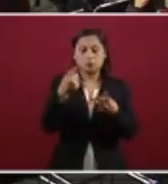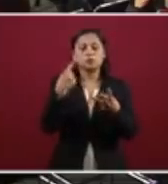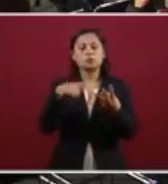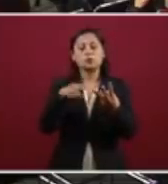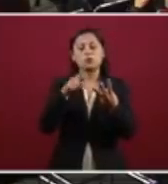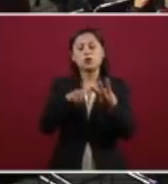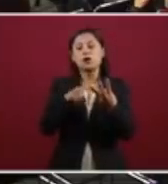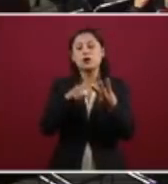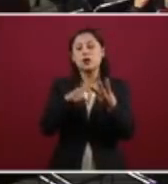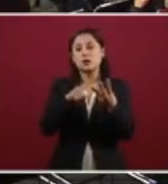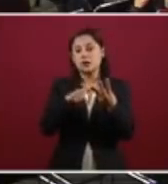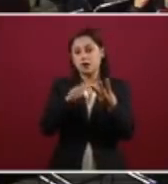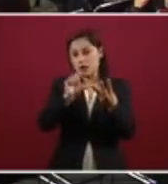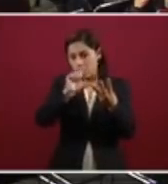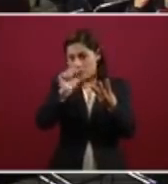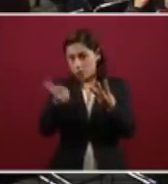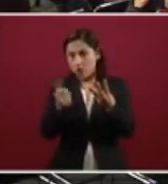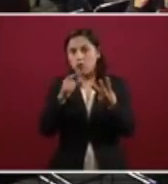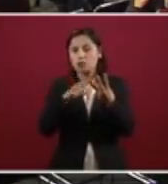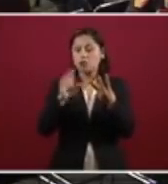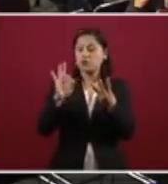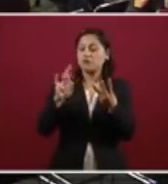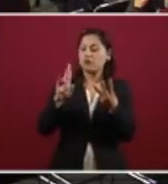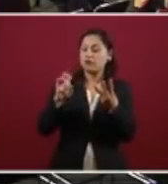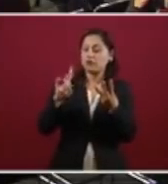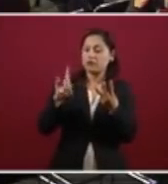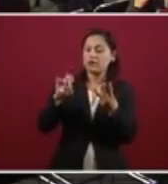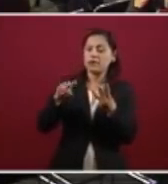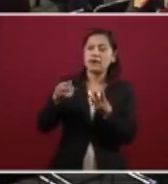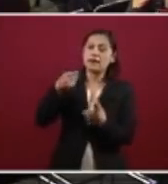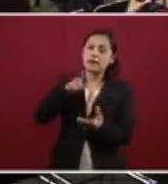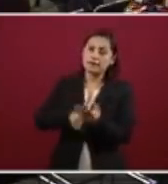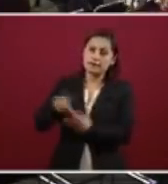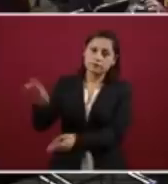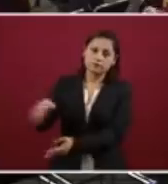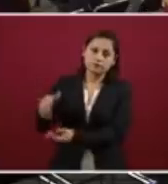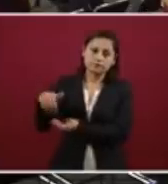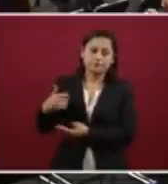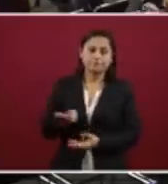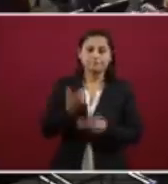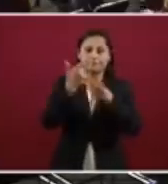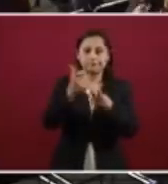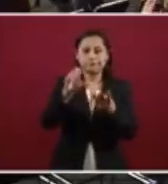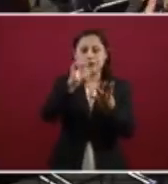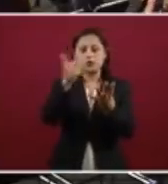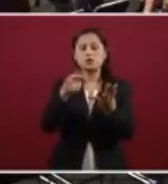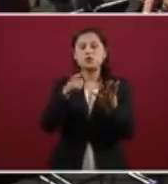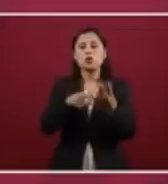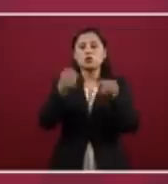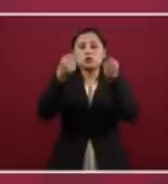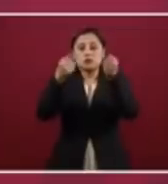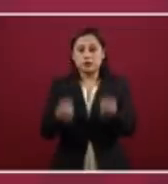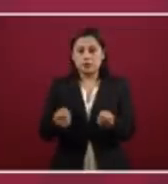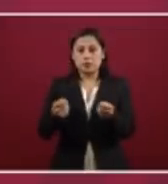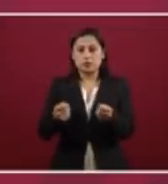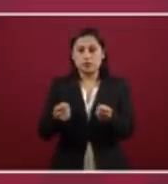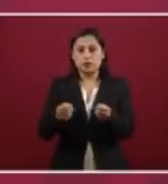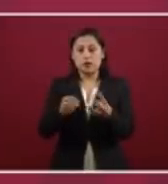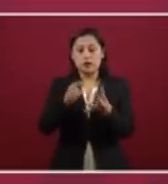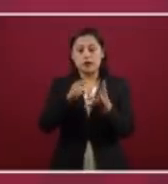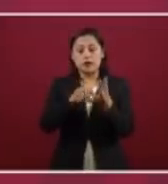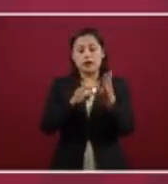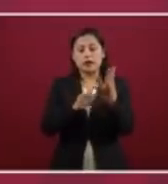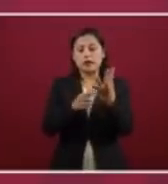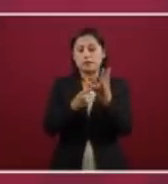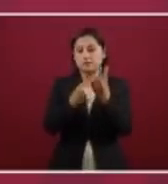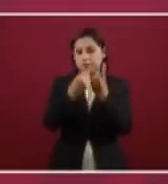los recursos que están asociados al Fonden y los recursos que vienen de los seguros. Ambos son distintas fuentes de seguro. El Fonden